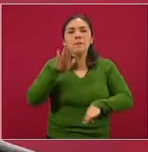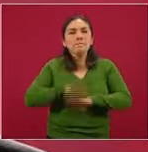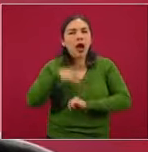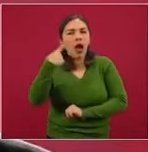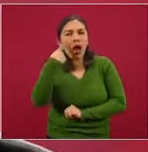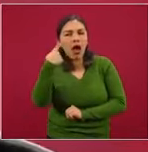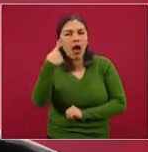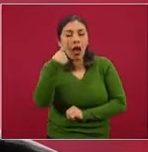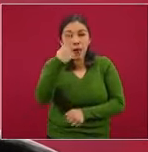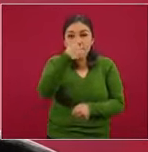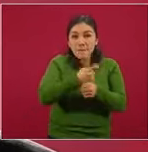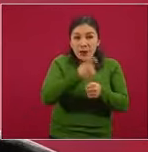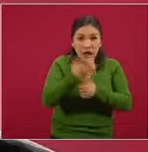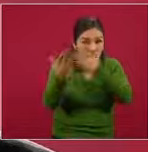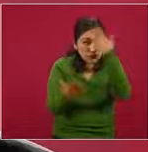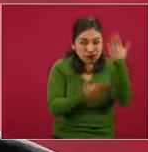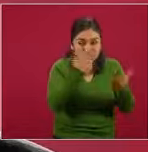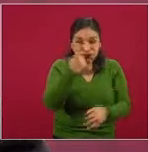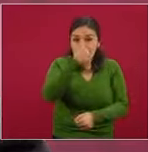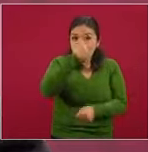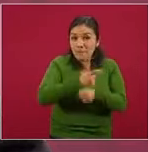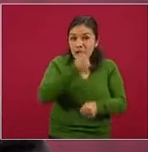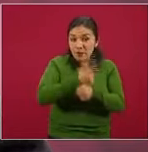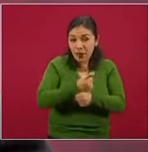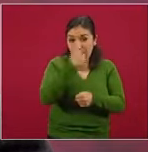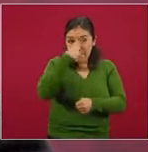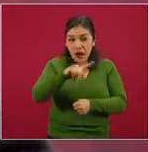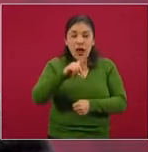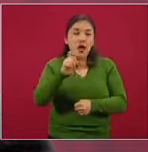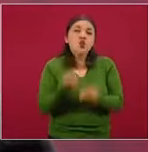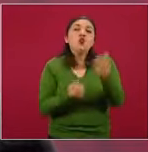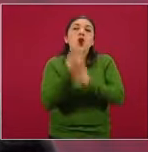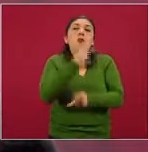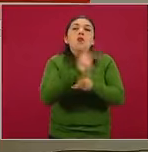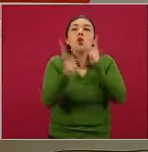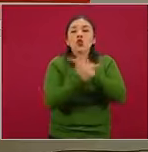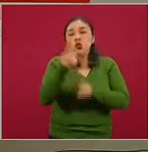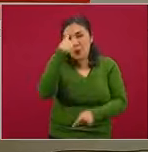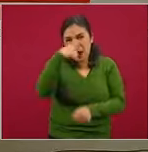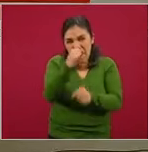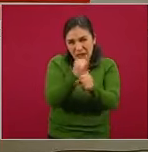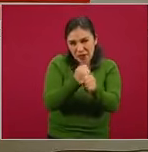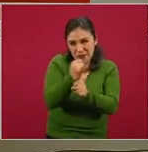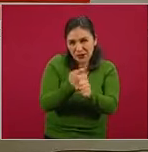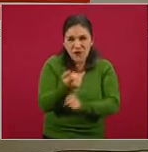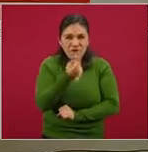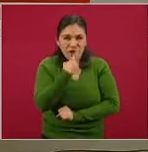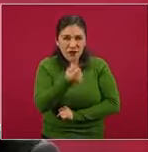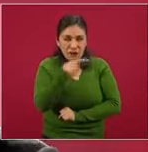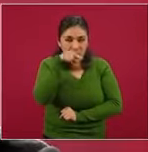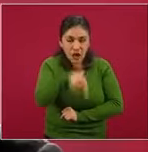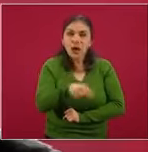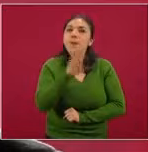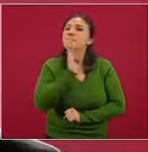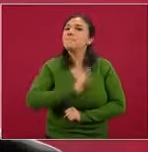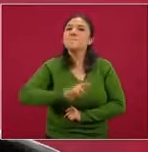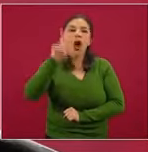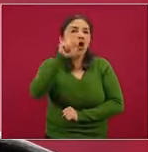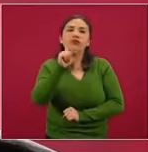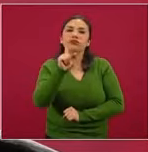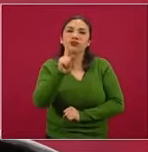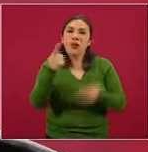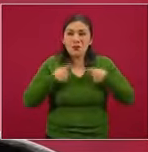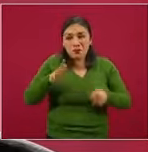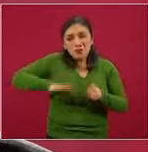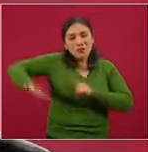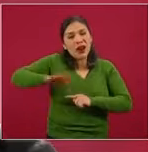Generalmente en el primer estudio, en el primer ensayo clínico de un producto de investigación farmacológica, se prefiere que no participen